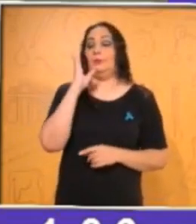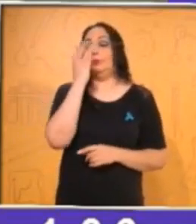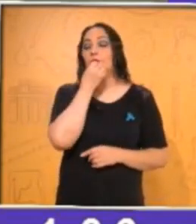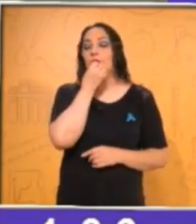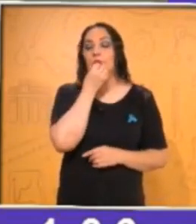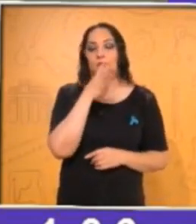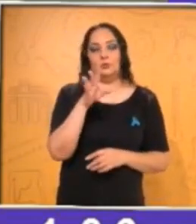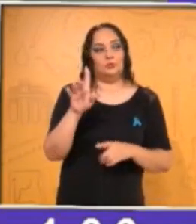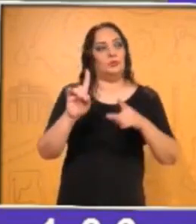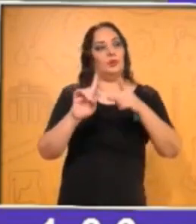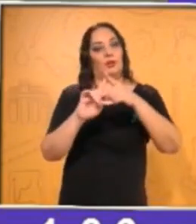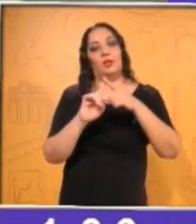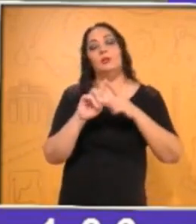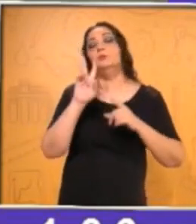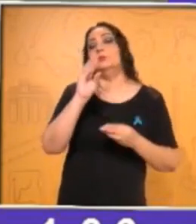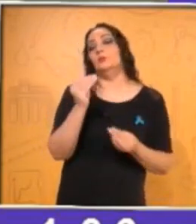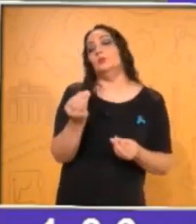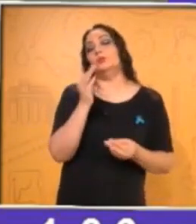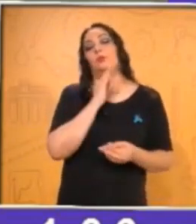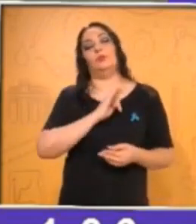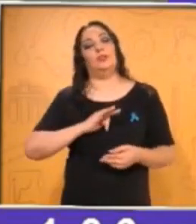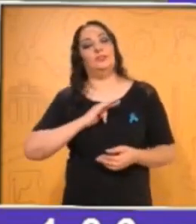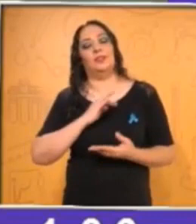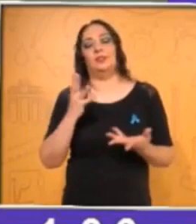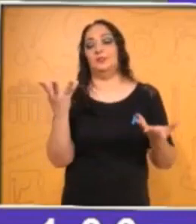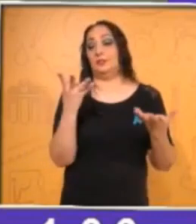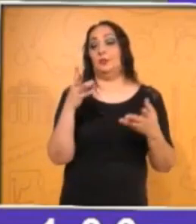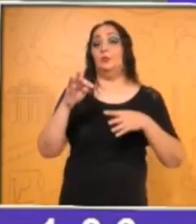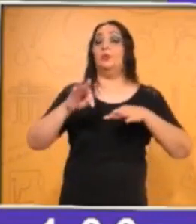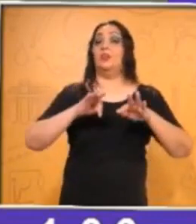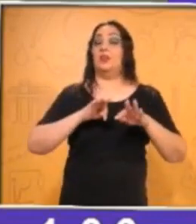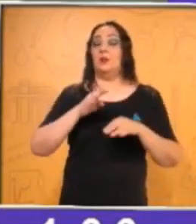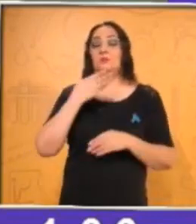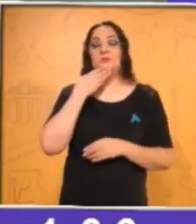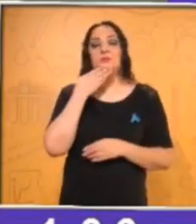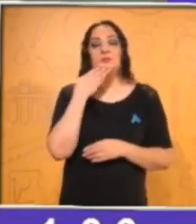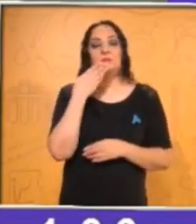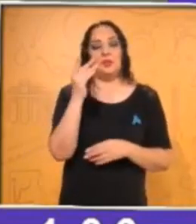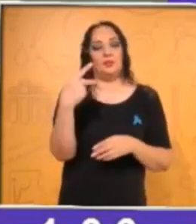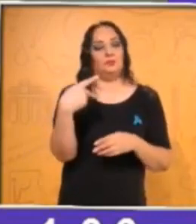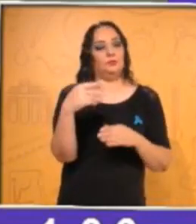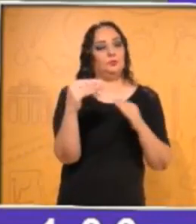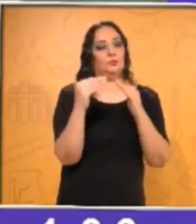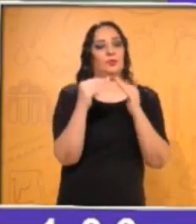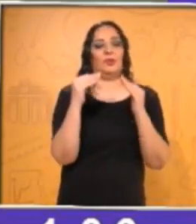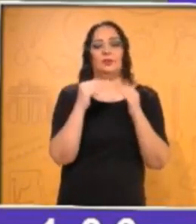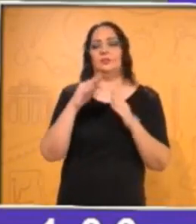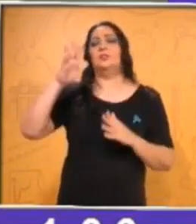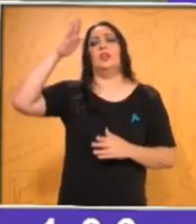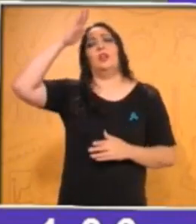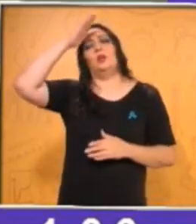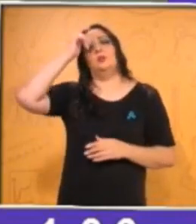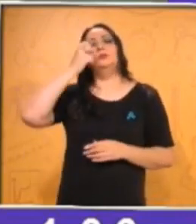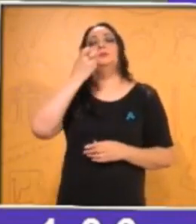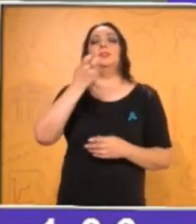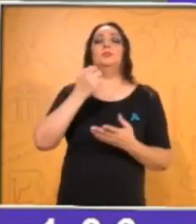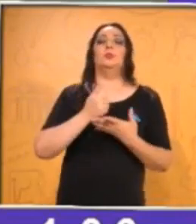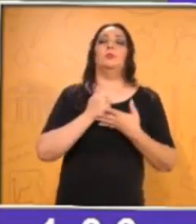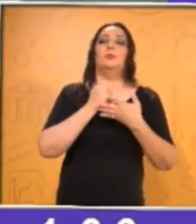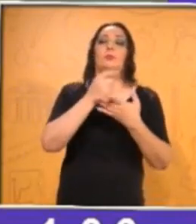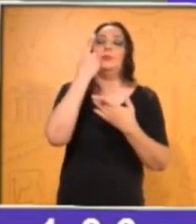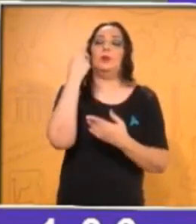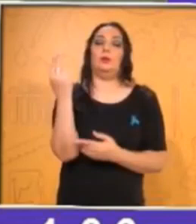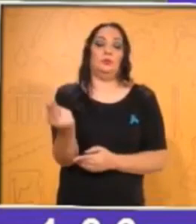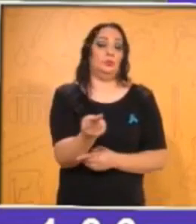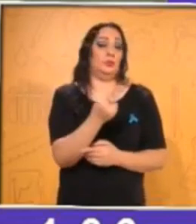vez, nuevamente los felicito, niños, porque están haciendo una gran labor ahí desde sus casitas. Y acuérdense que todo esto les va a ayudar a ustedes,